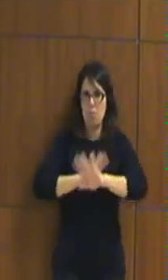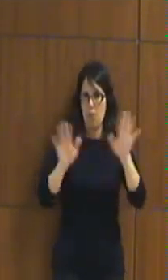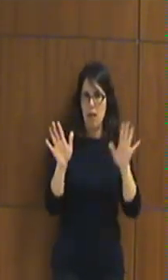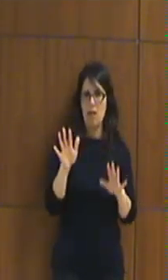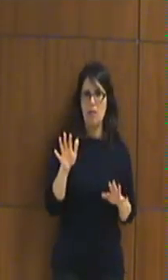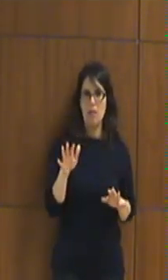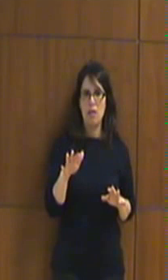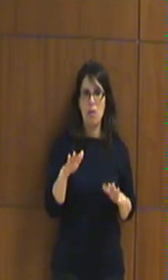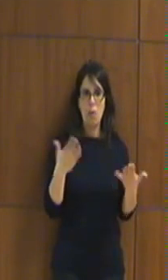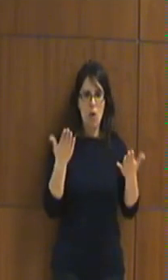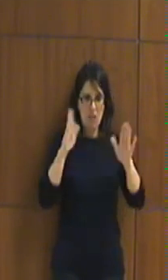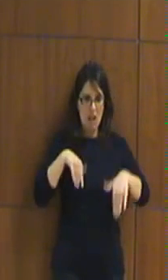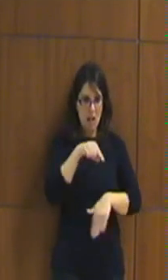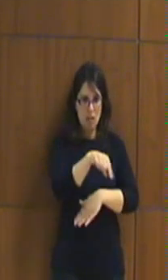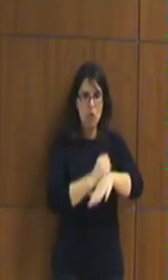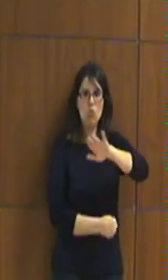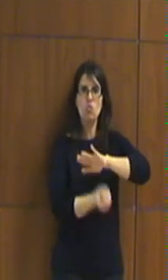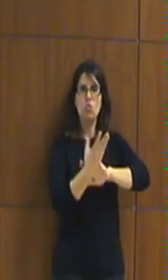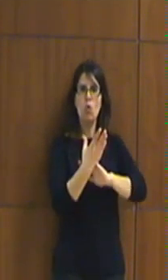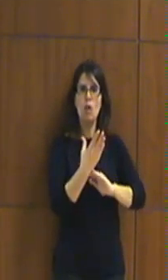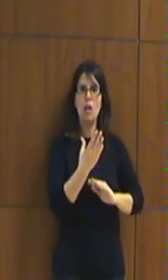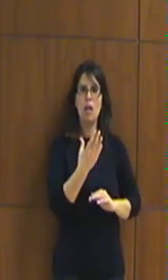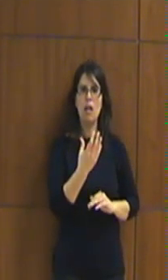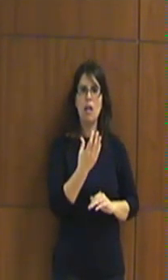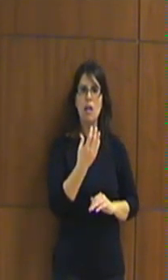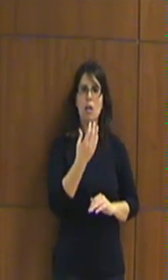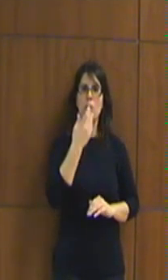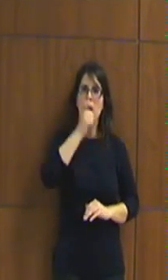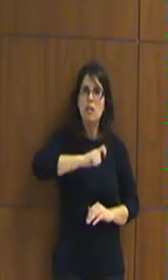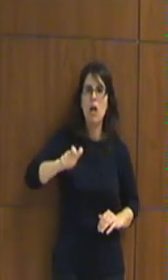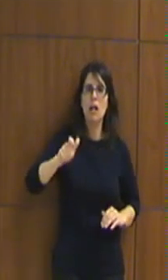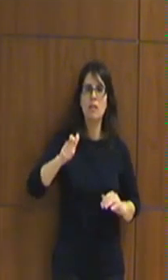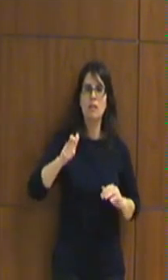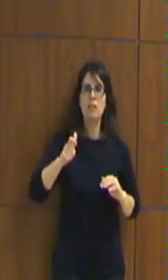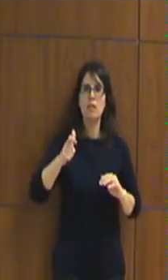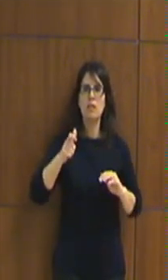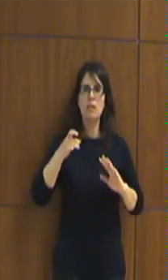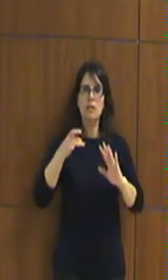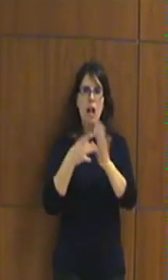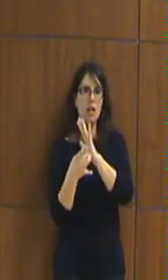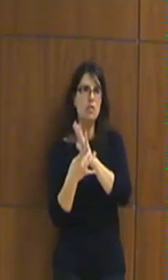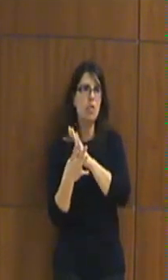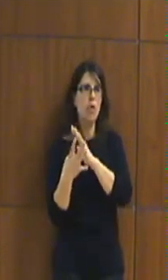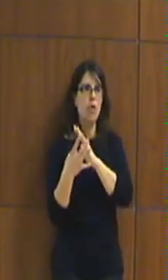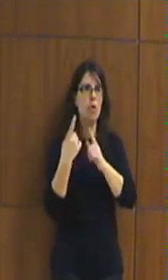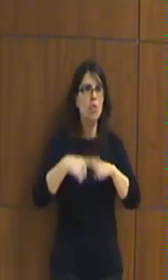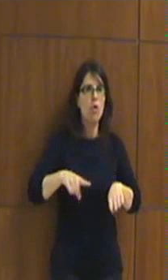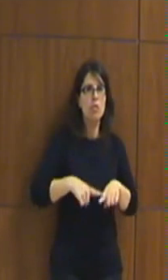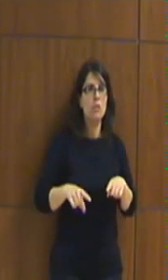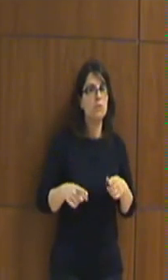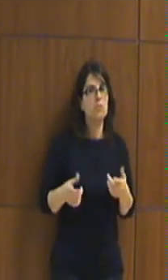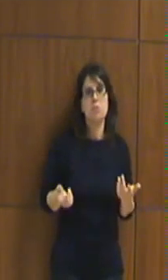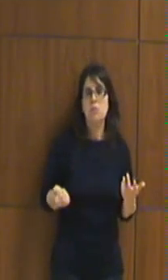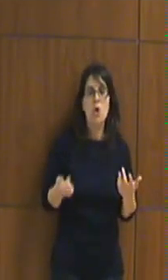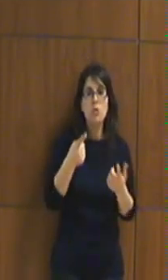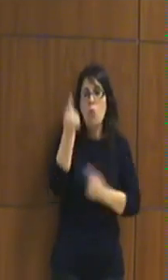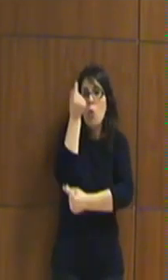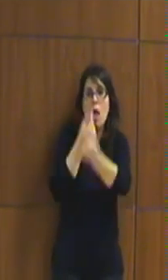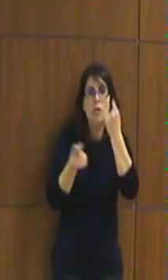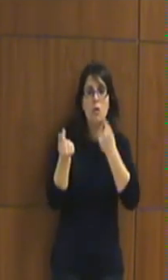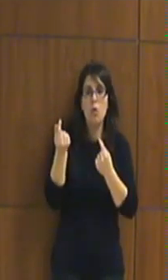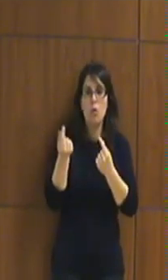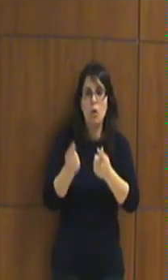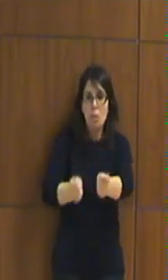cosas, no viene de las personas tan talentosas que no tienen discapacidad. Vienen de pronto de un dato que te aporta